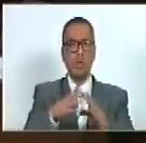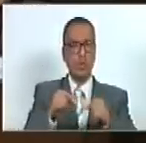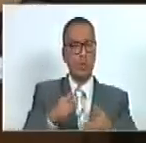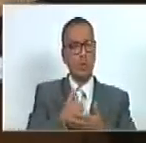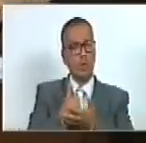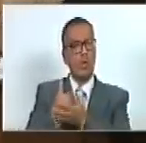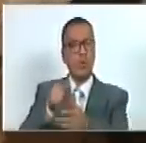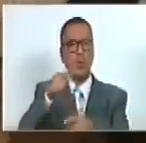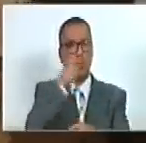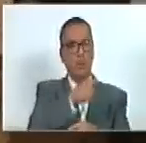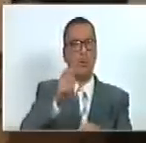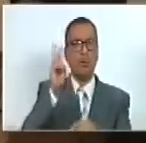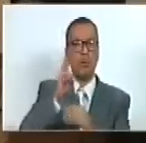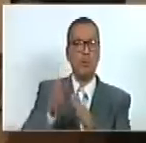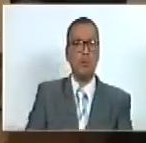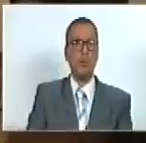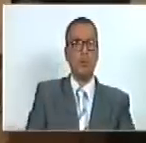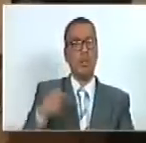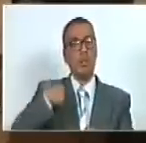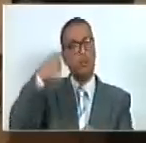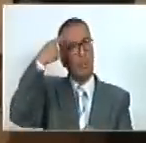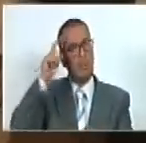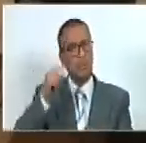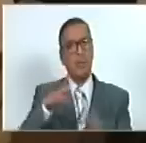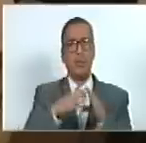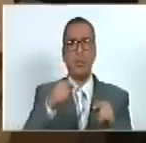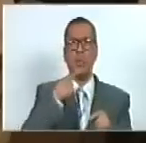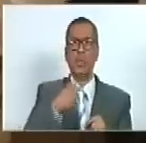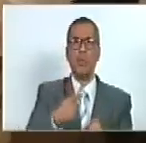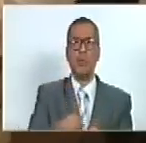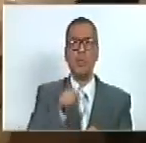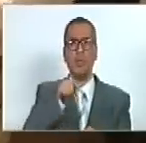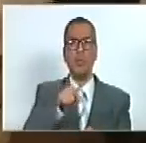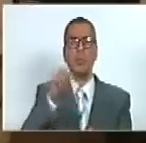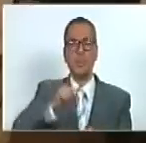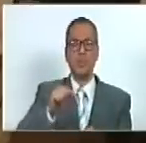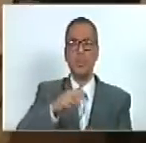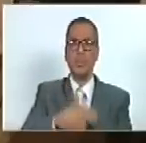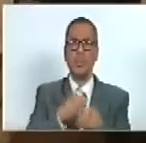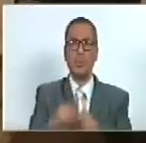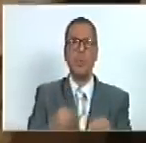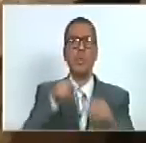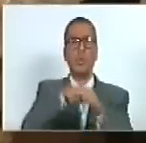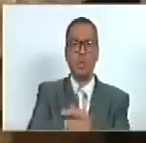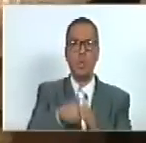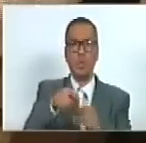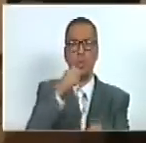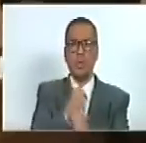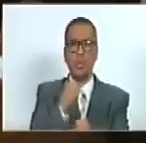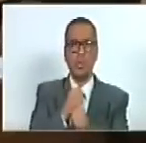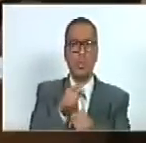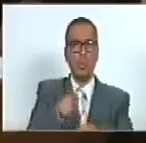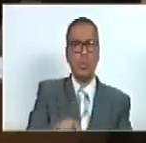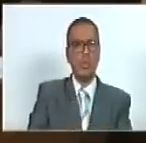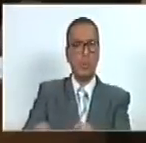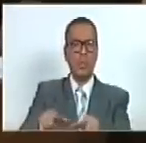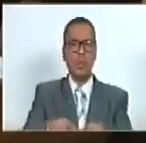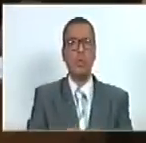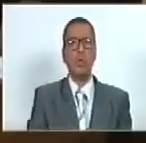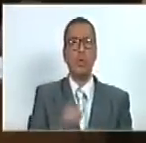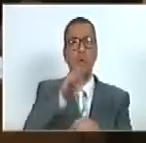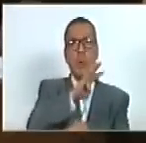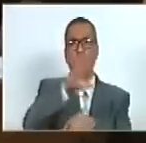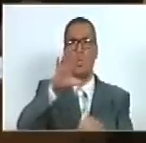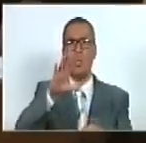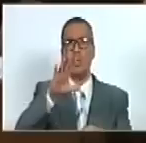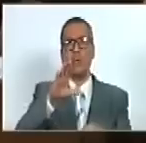beneficios al pueblo de Venezuela. A pesar de eso, sí se incrementó el ingreso laboral, se incrementó de